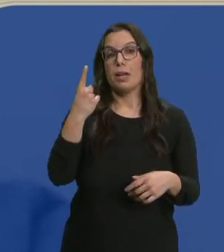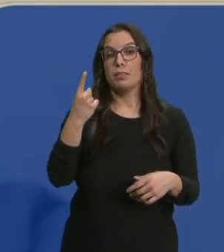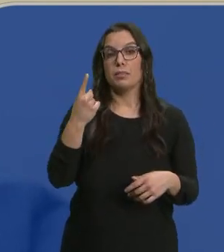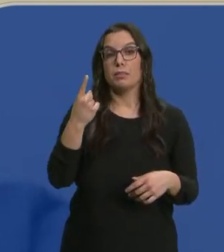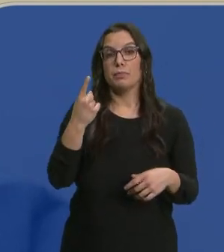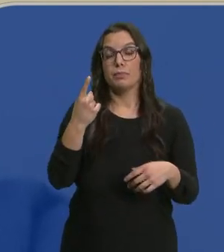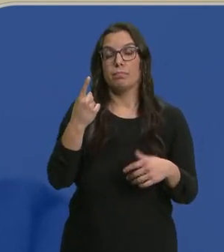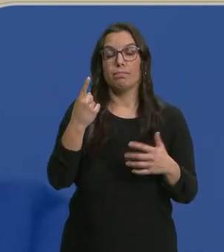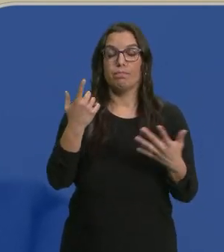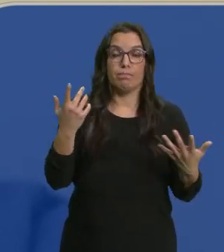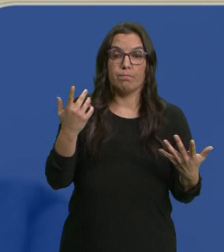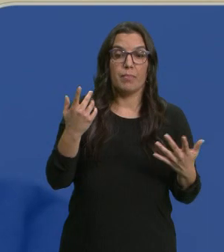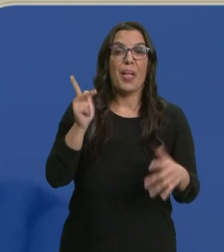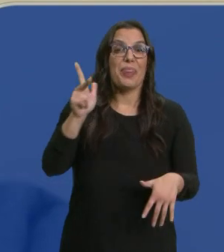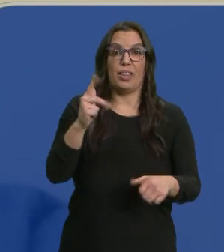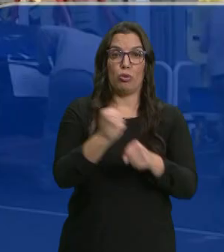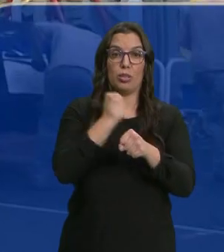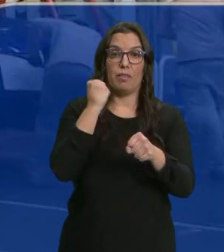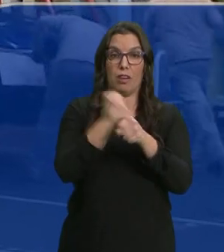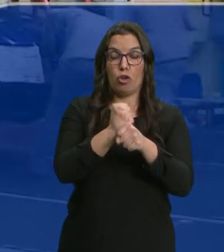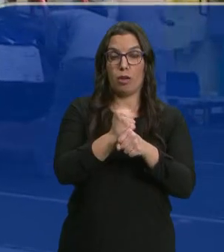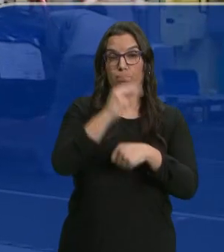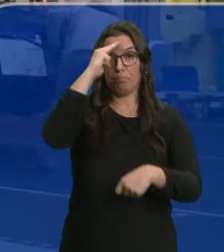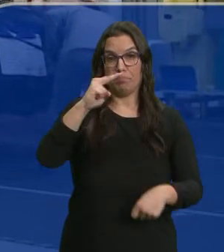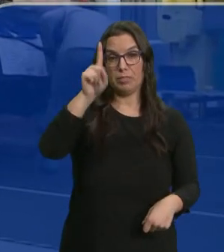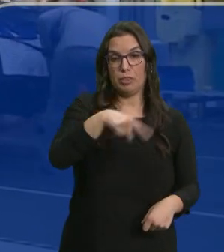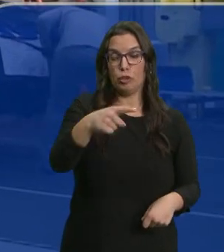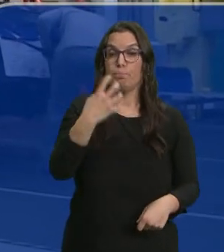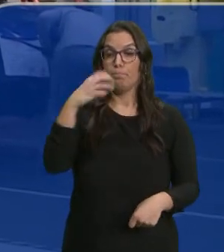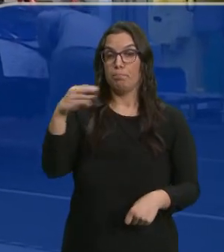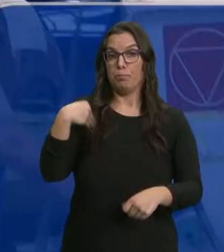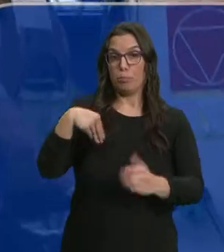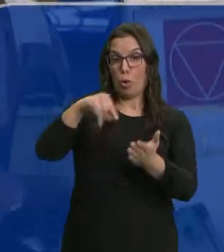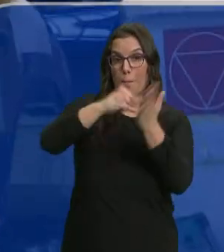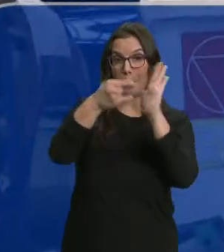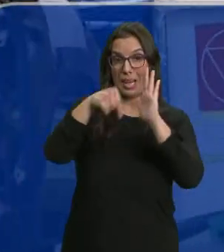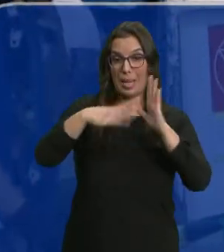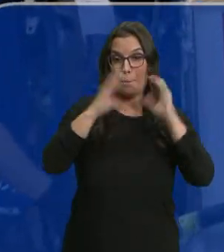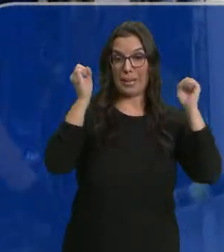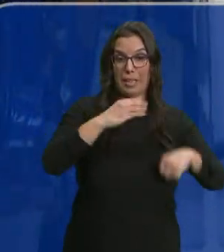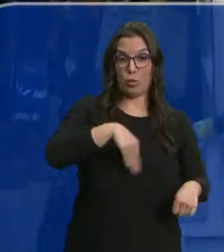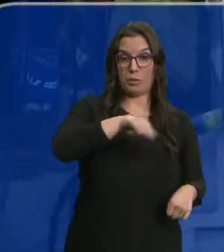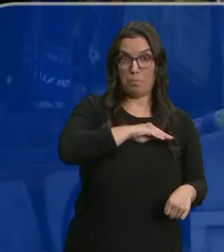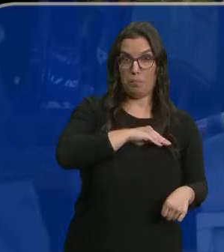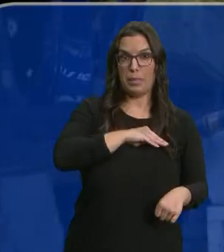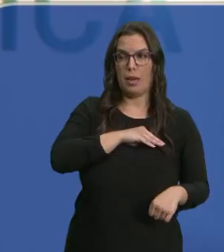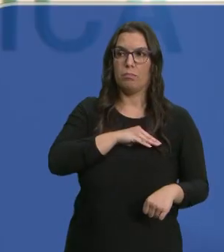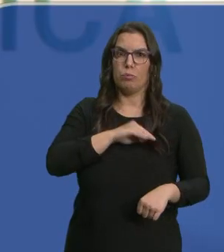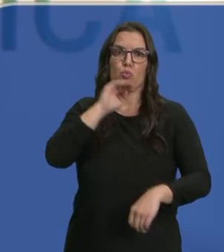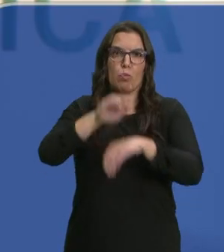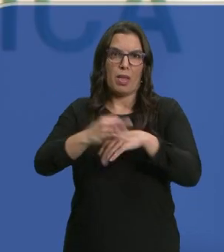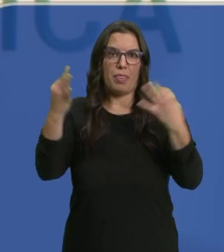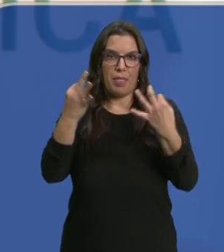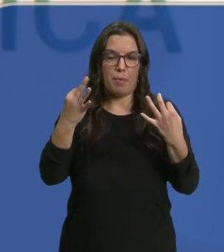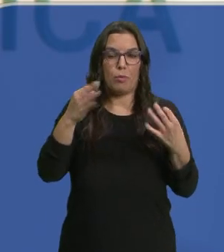todo los derechos de los trabajadores. Reclaman que se cumpla con el plan industrial pactado en España, mientras que la Junta confía en ello.